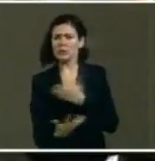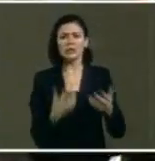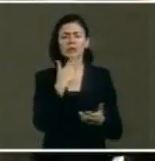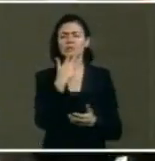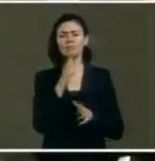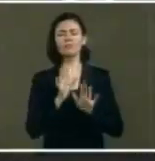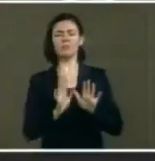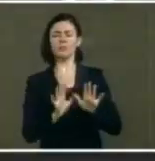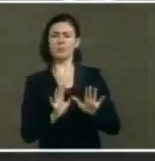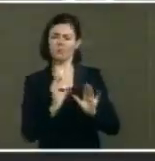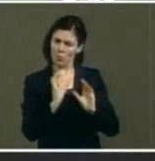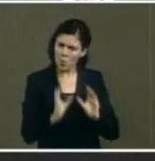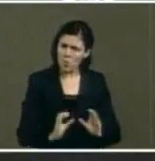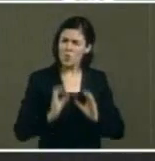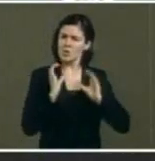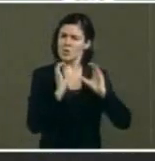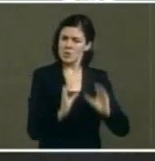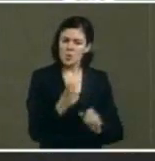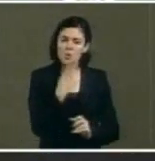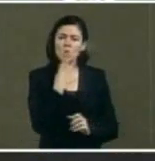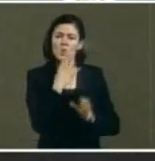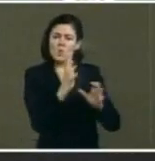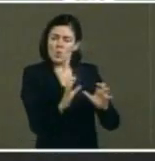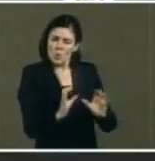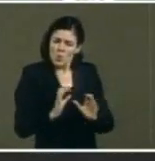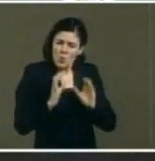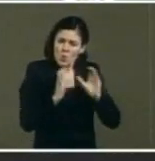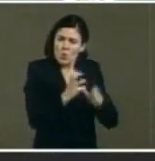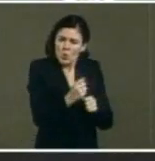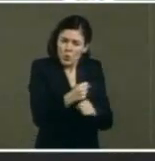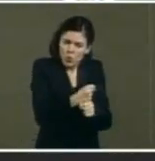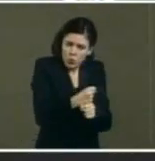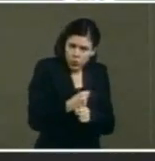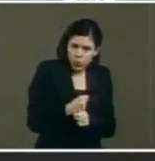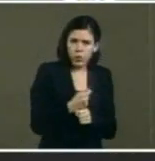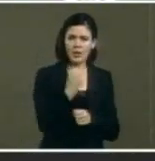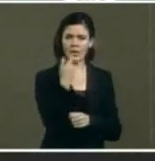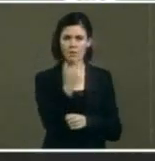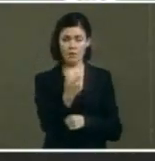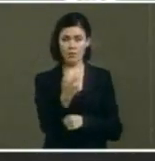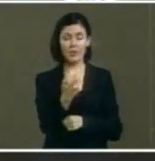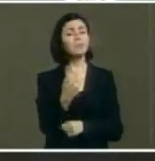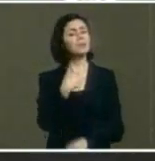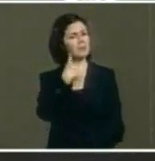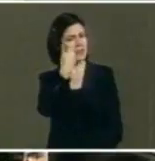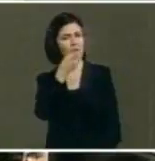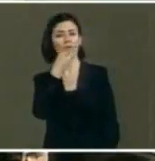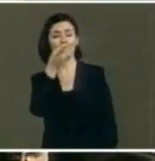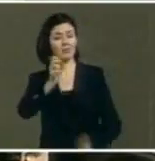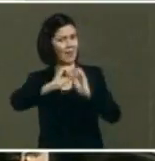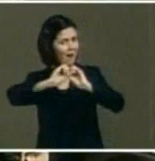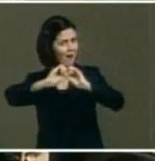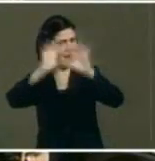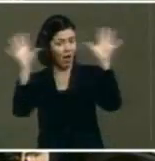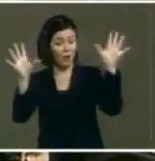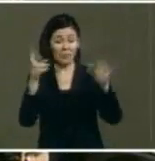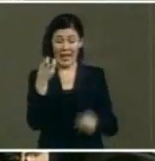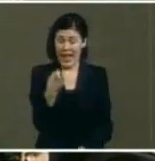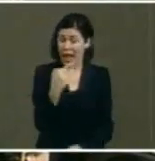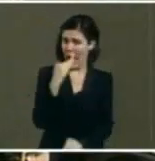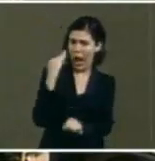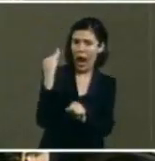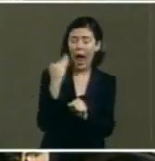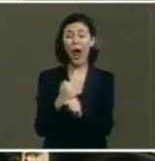futuro. Lo quiero decir con toda claridad, este es el mejor momento para aprobar las